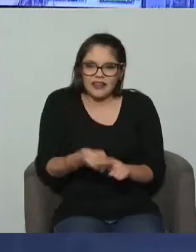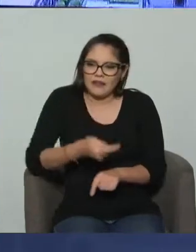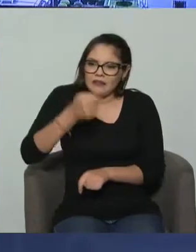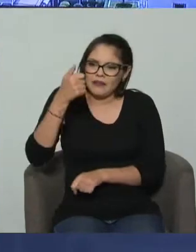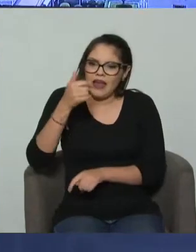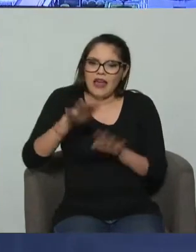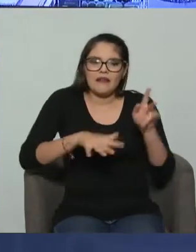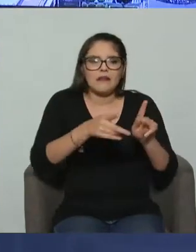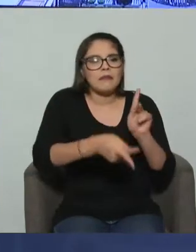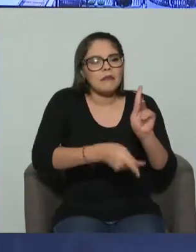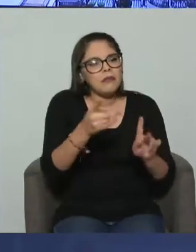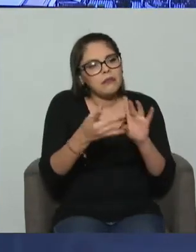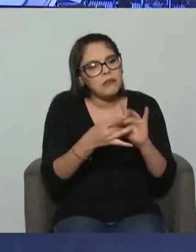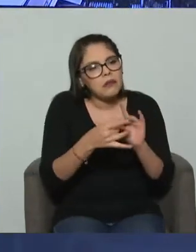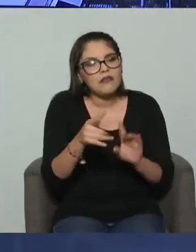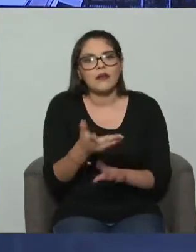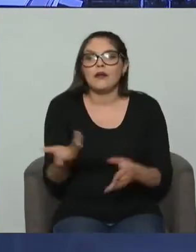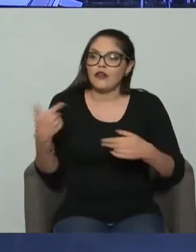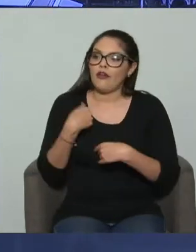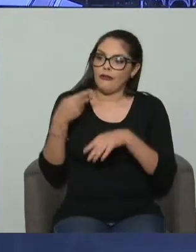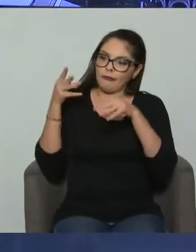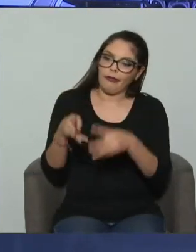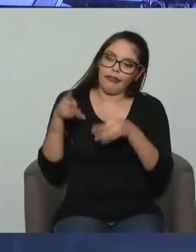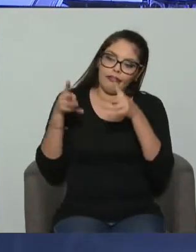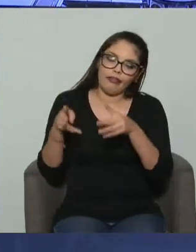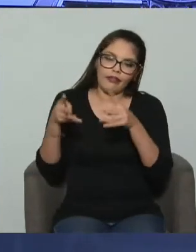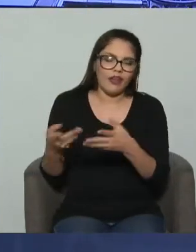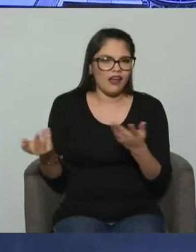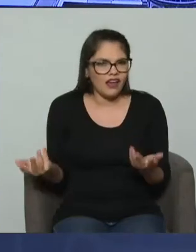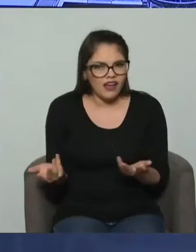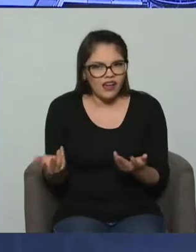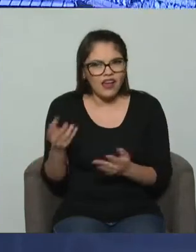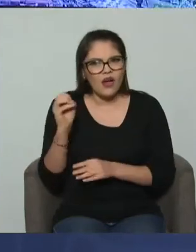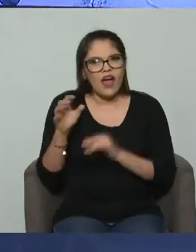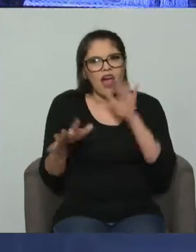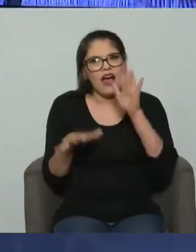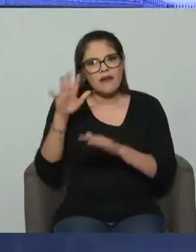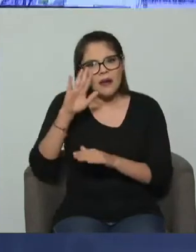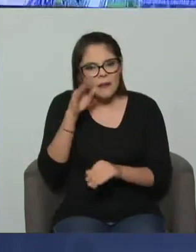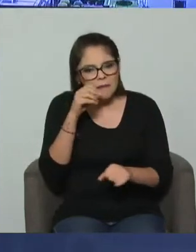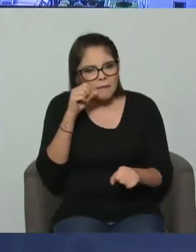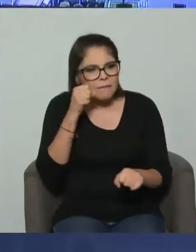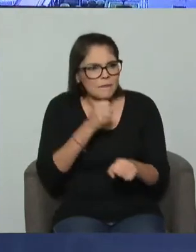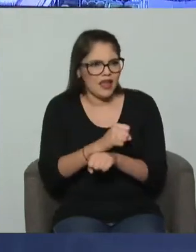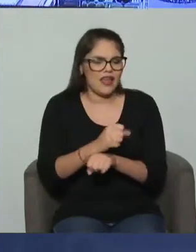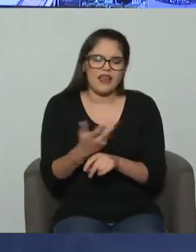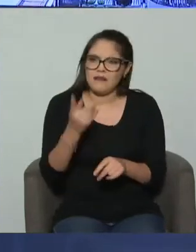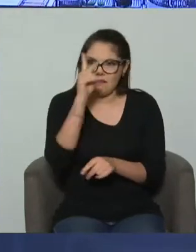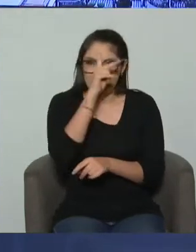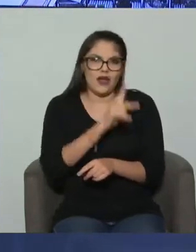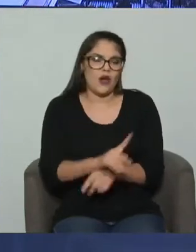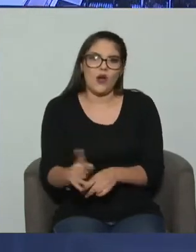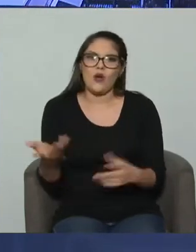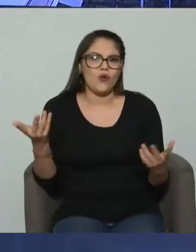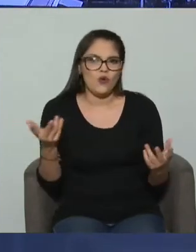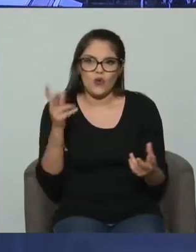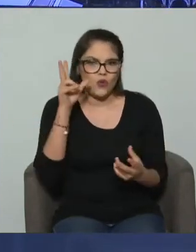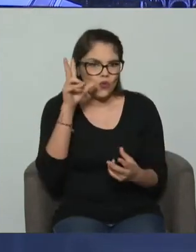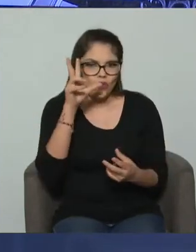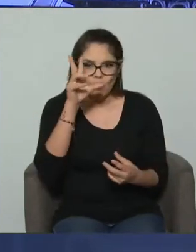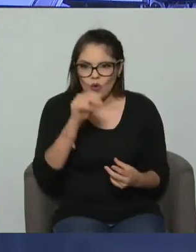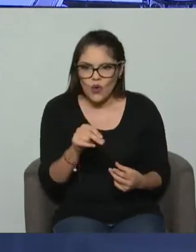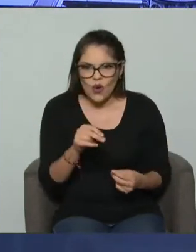está quedando mucho tiempo encerrado en su cuarto, está muy embotado, se